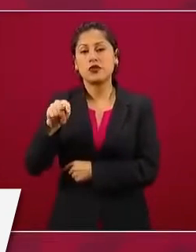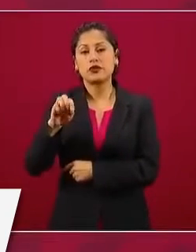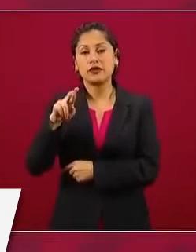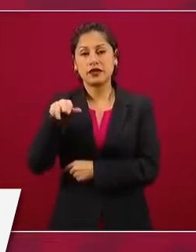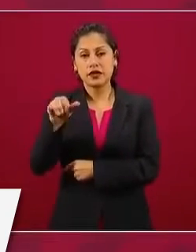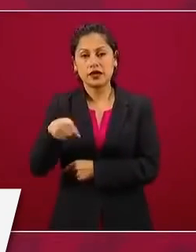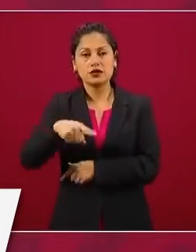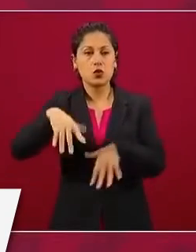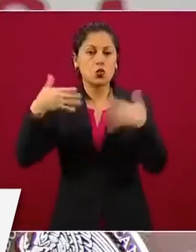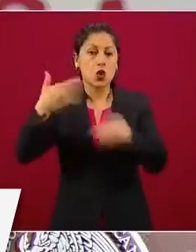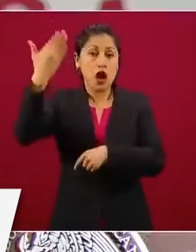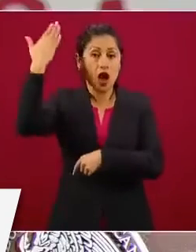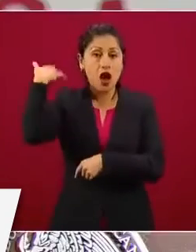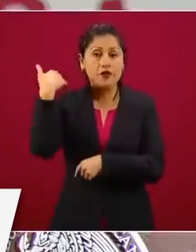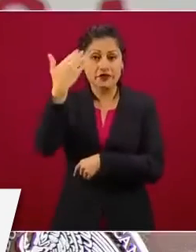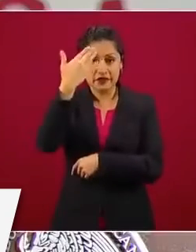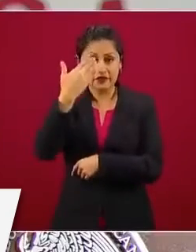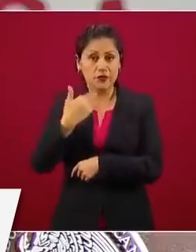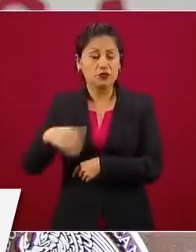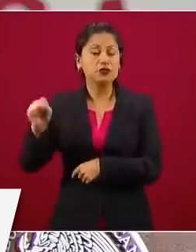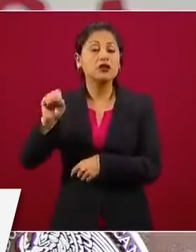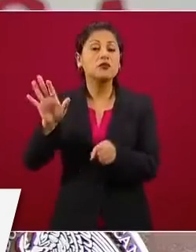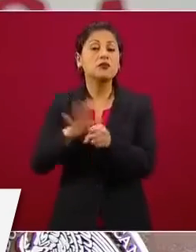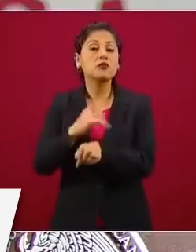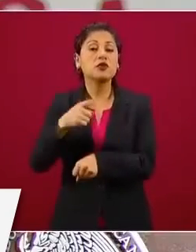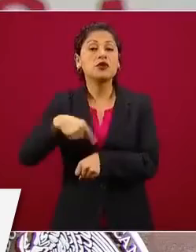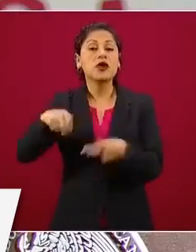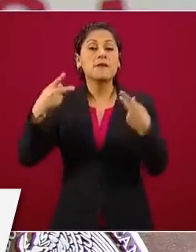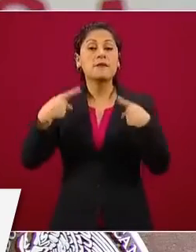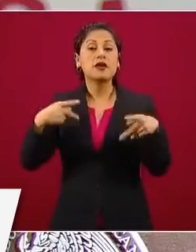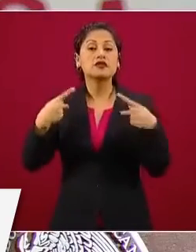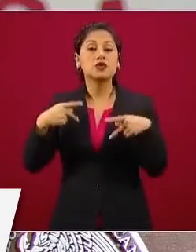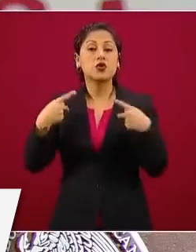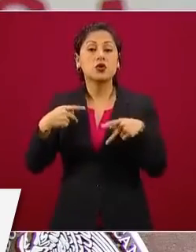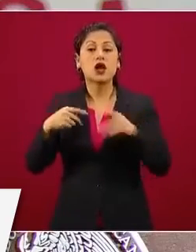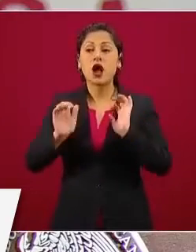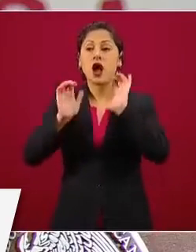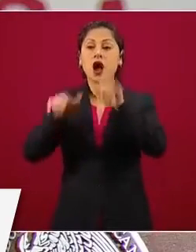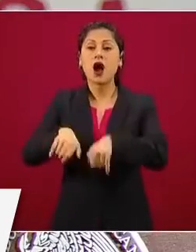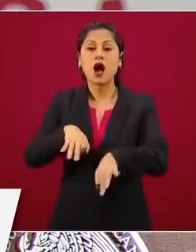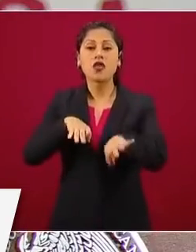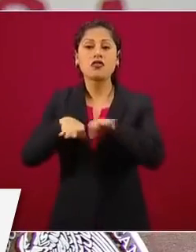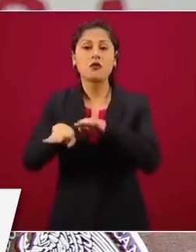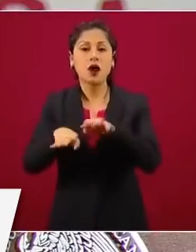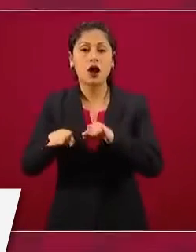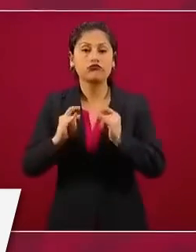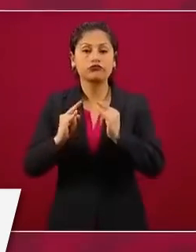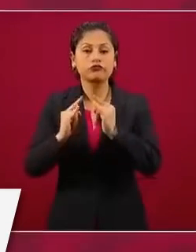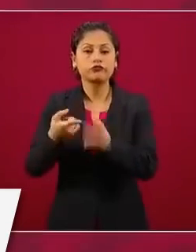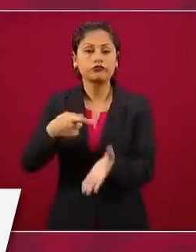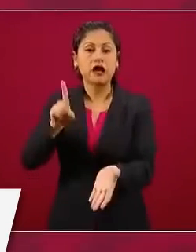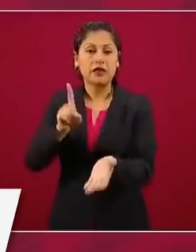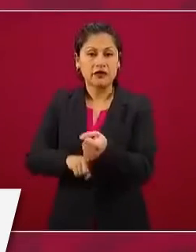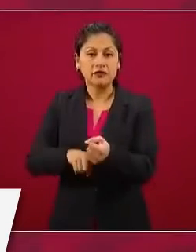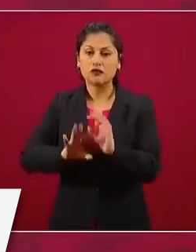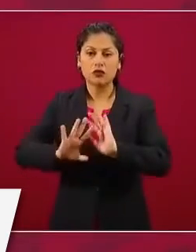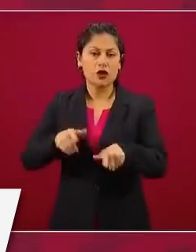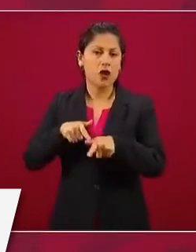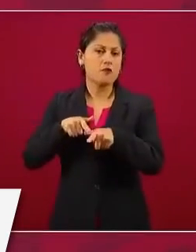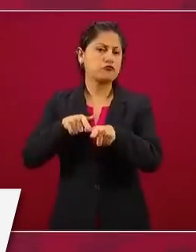famosísimas las monterías, porque el que entraba a una montería, que era enganchado para trabajar en una montería, ya no salía